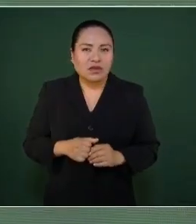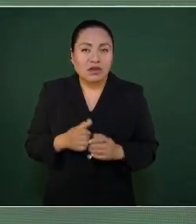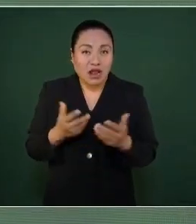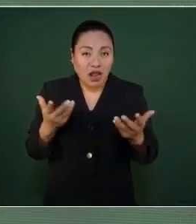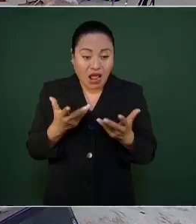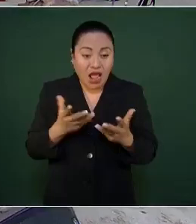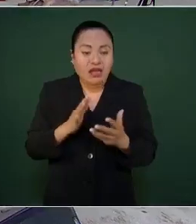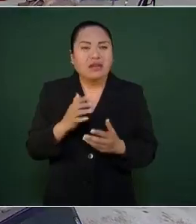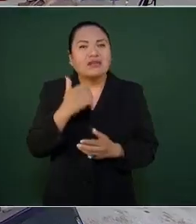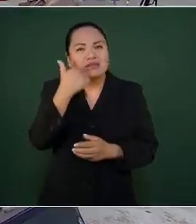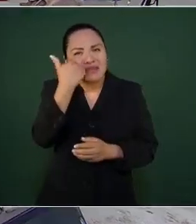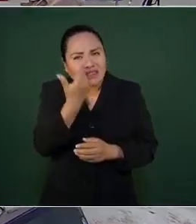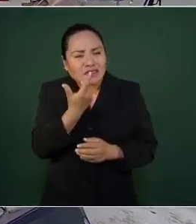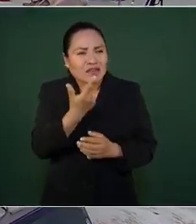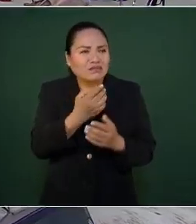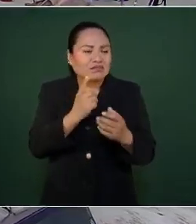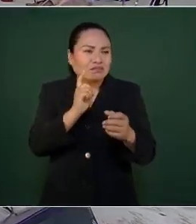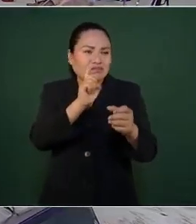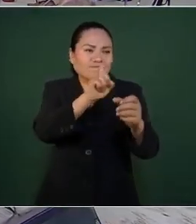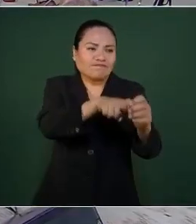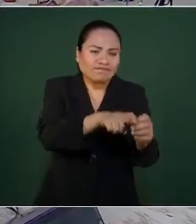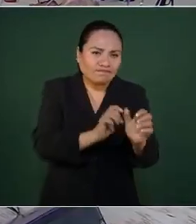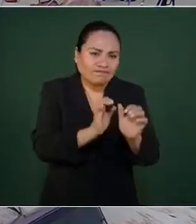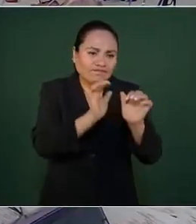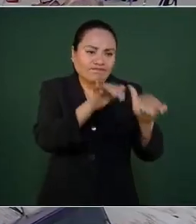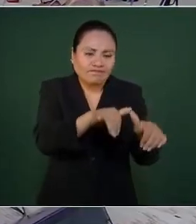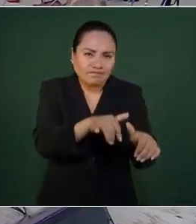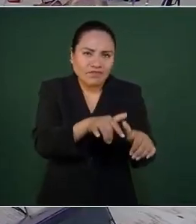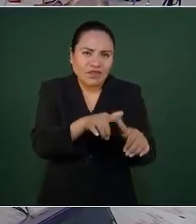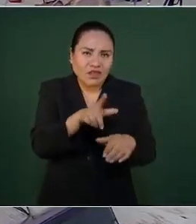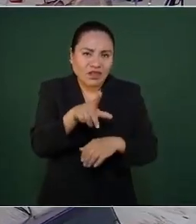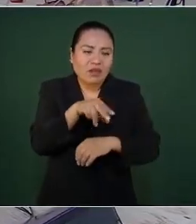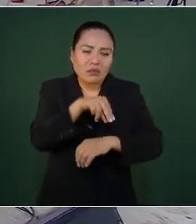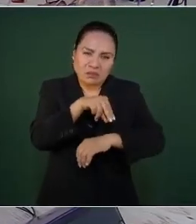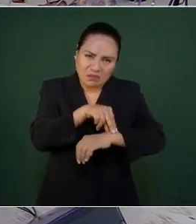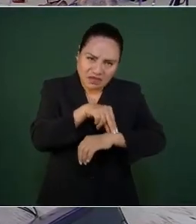quisieran ingresar a medicina,